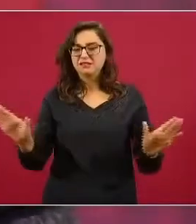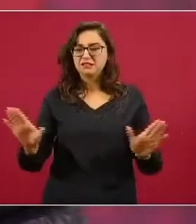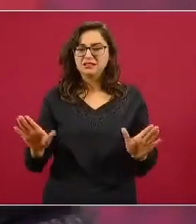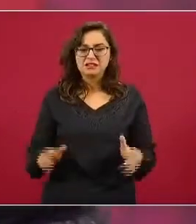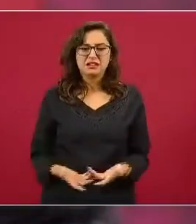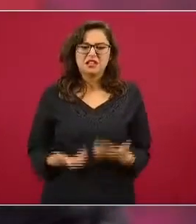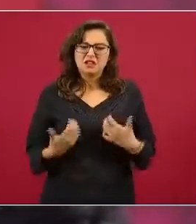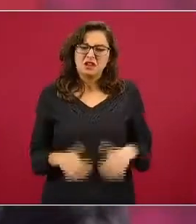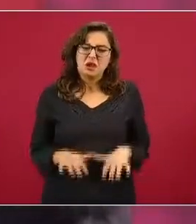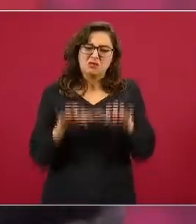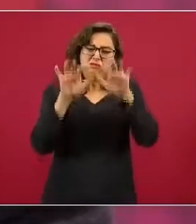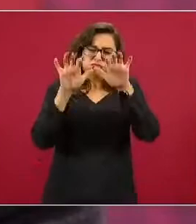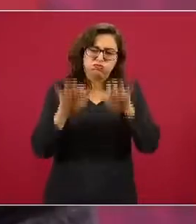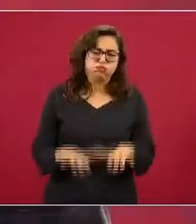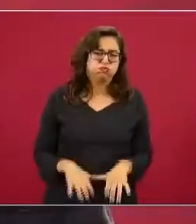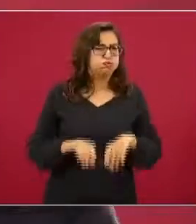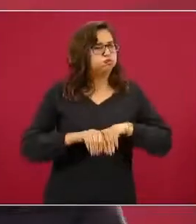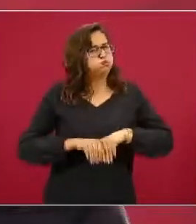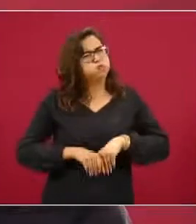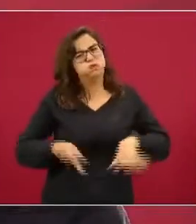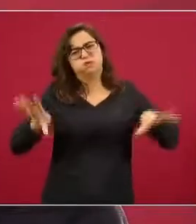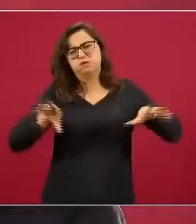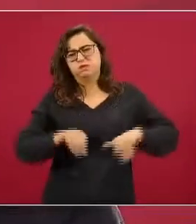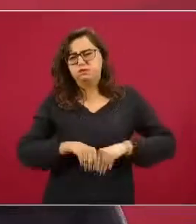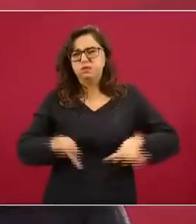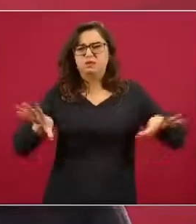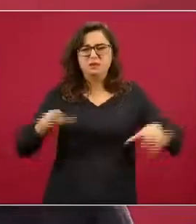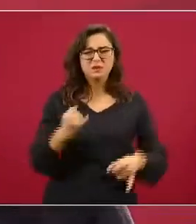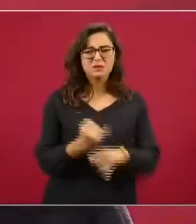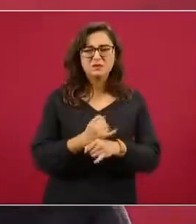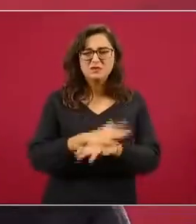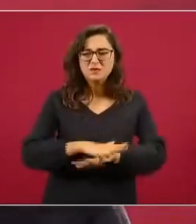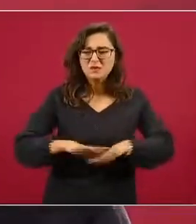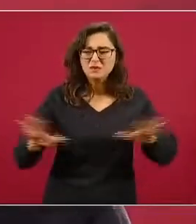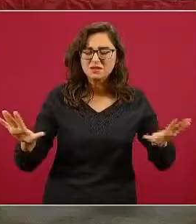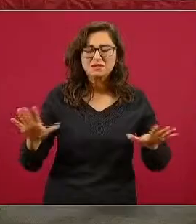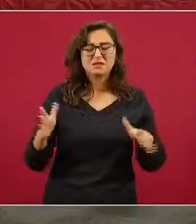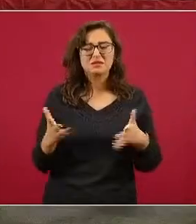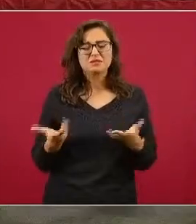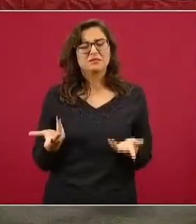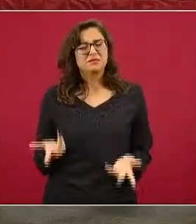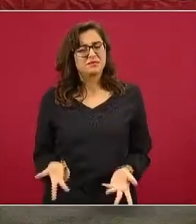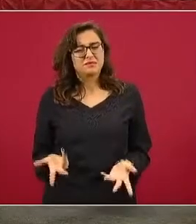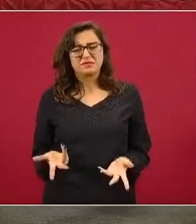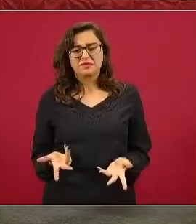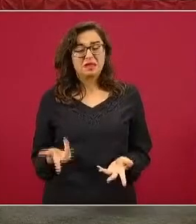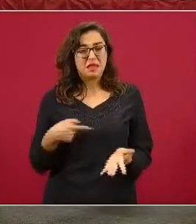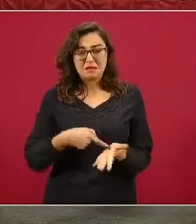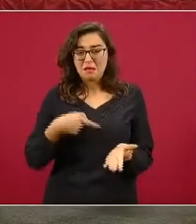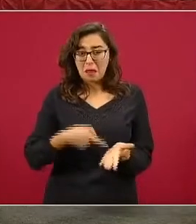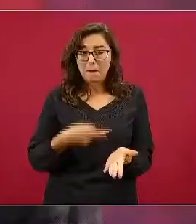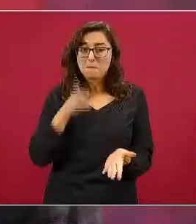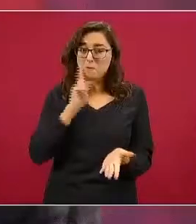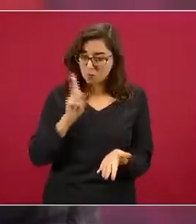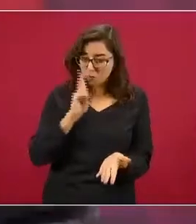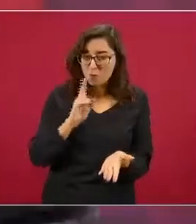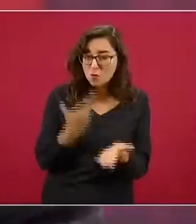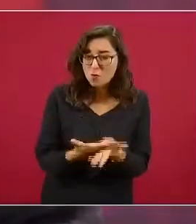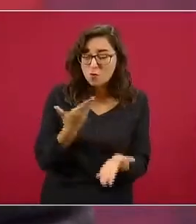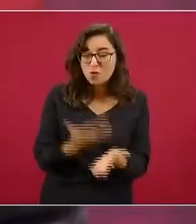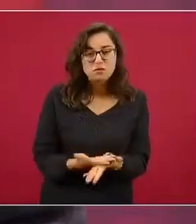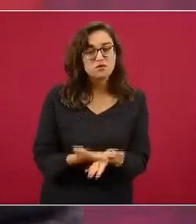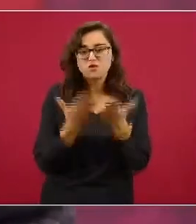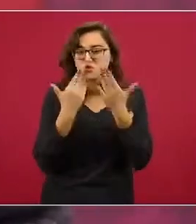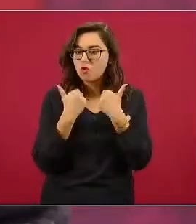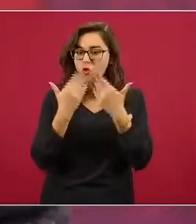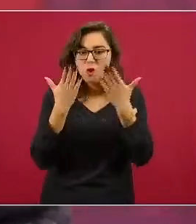escribir columnas en la prensa o divulgar información en las redes sociales desprovista de evidencia,